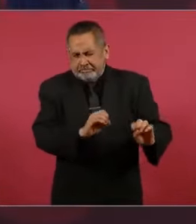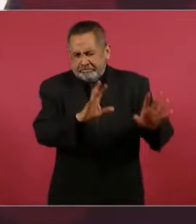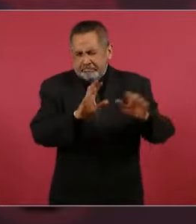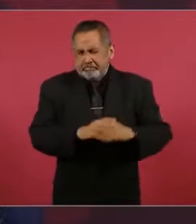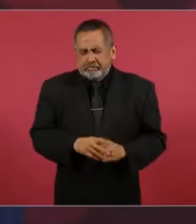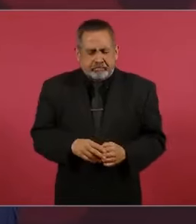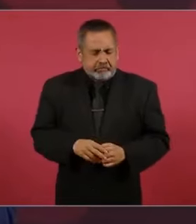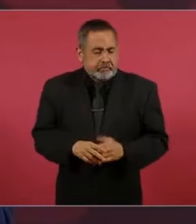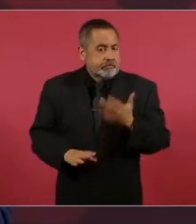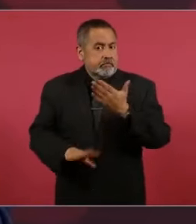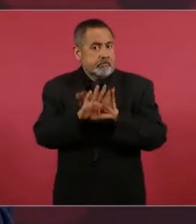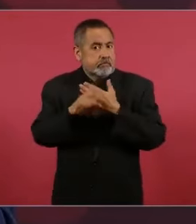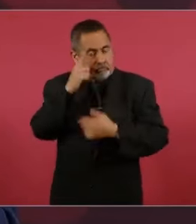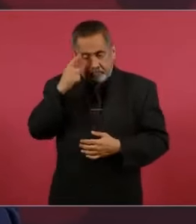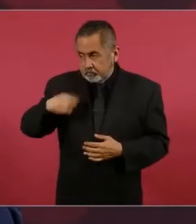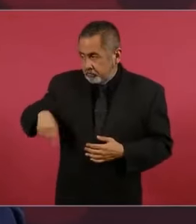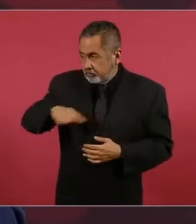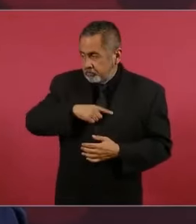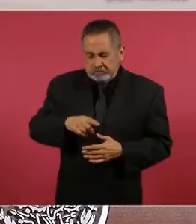de nosotros.